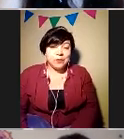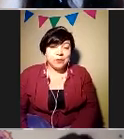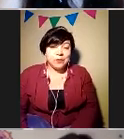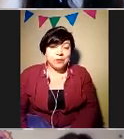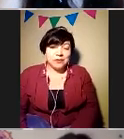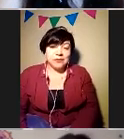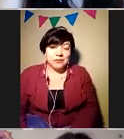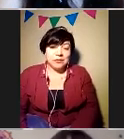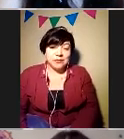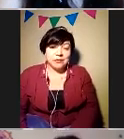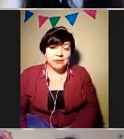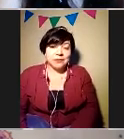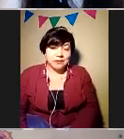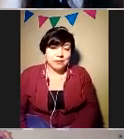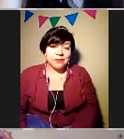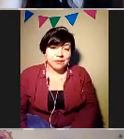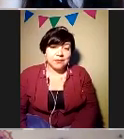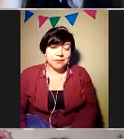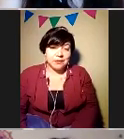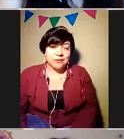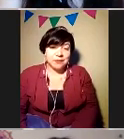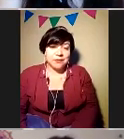Hazlo por el bien del mundo, lo último en tendencia.